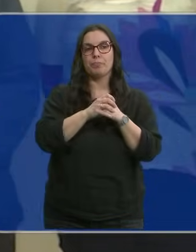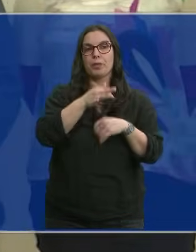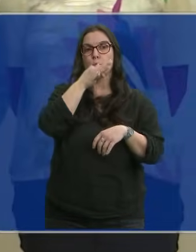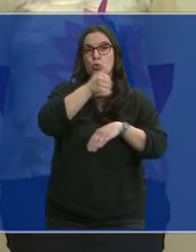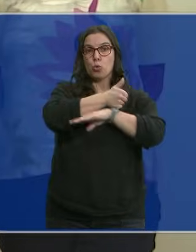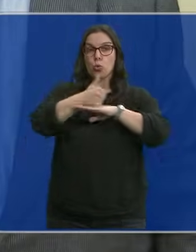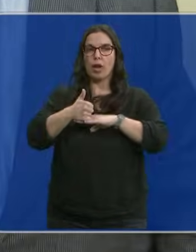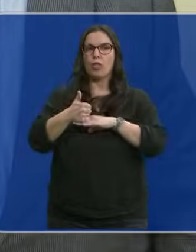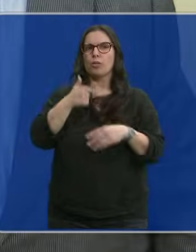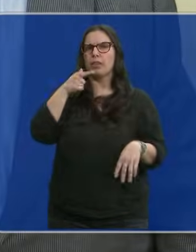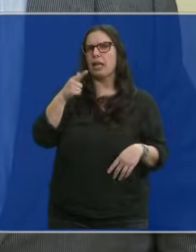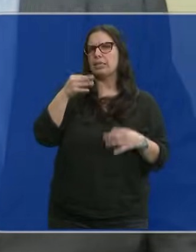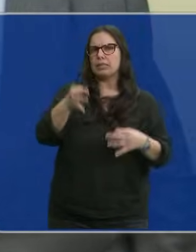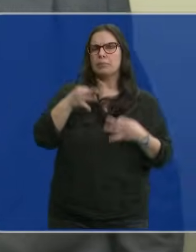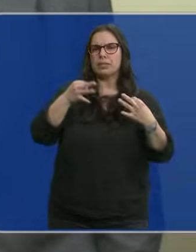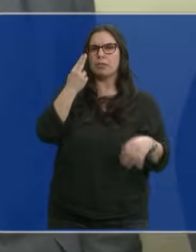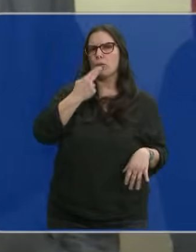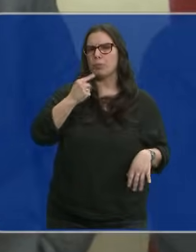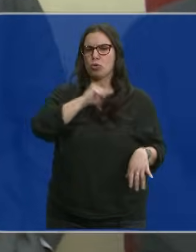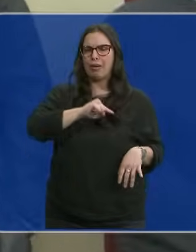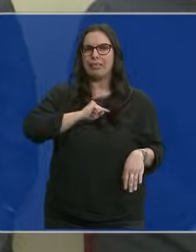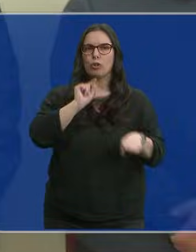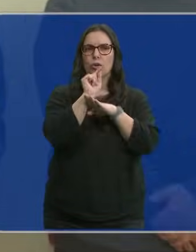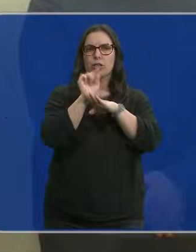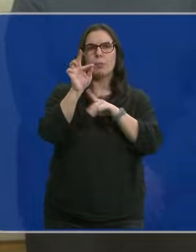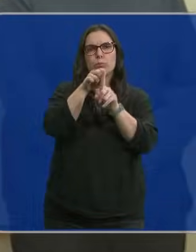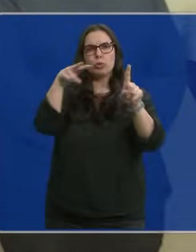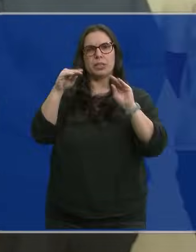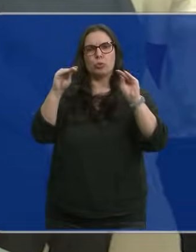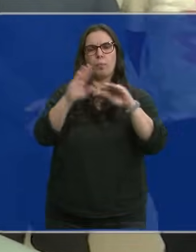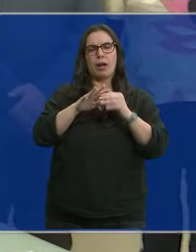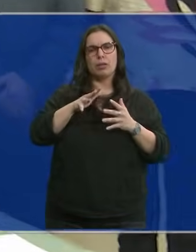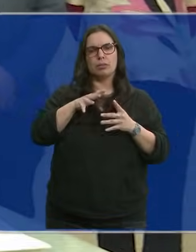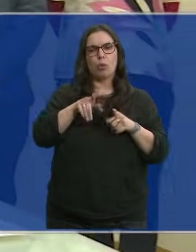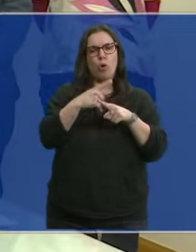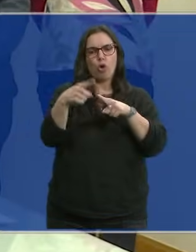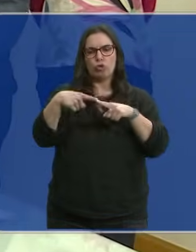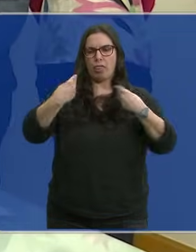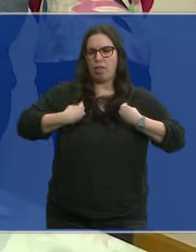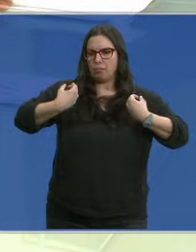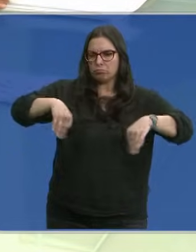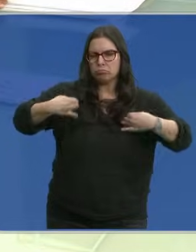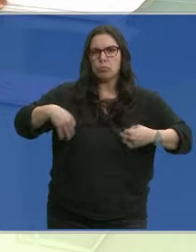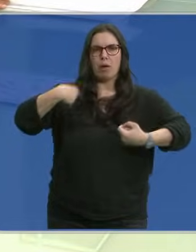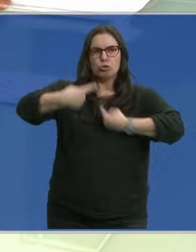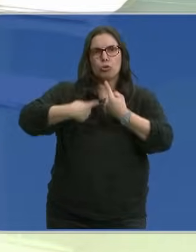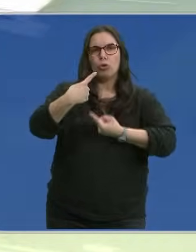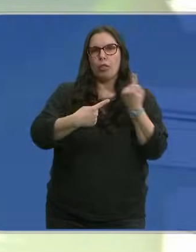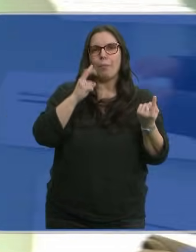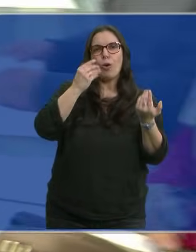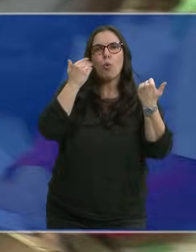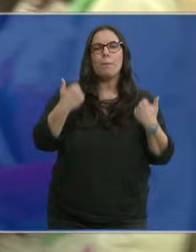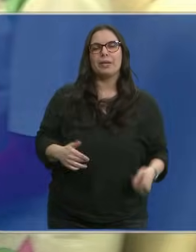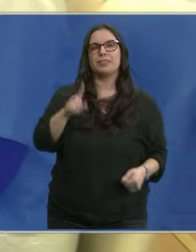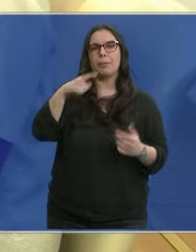jurado ha valorado su permanente compromiso ético y crítico, así como su mirada humanizadora hacia lo cotidiano y lo pequeño. También han destacado